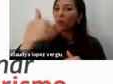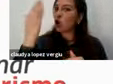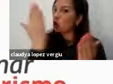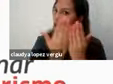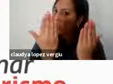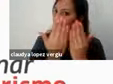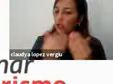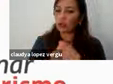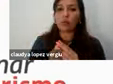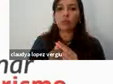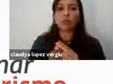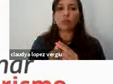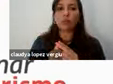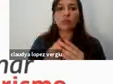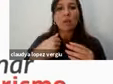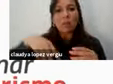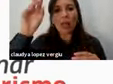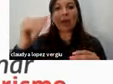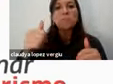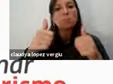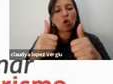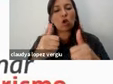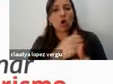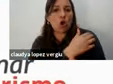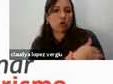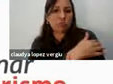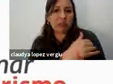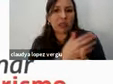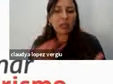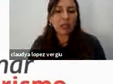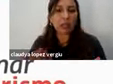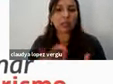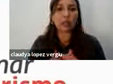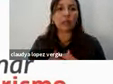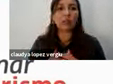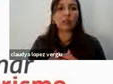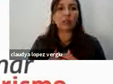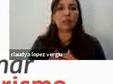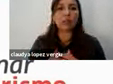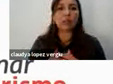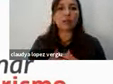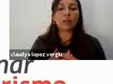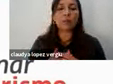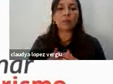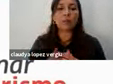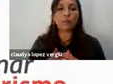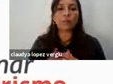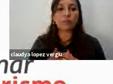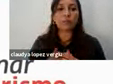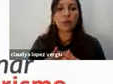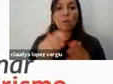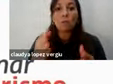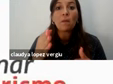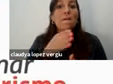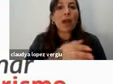de salud ya pueden bajar a Ollantaytambo, al pueblo, y pueden ir a la